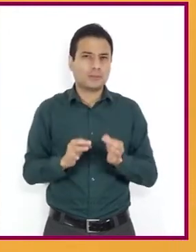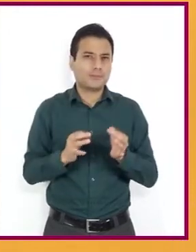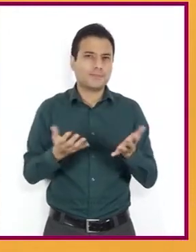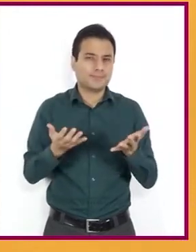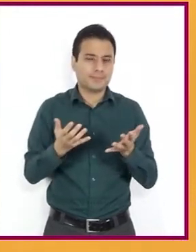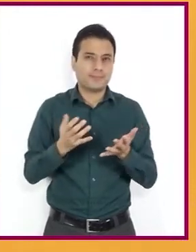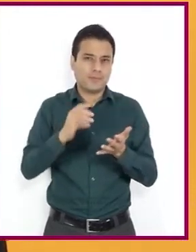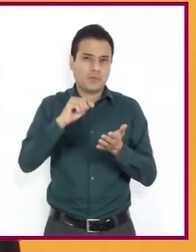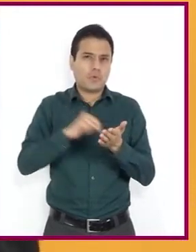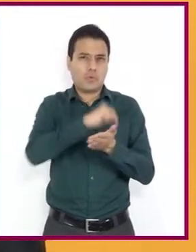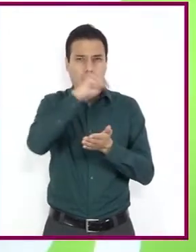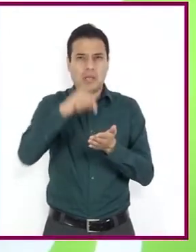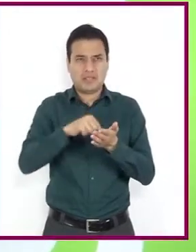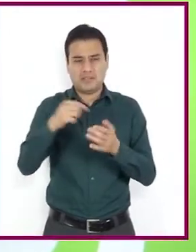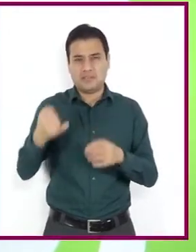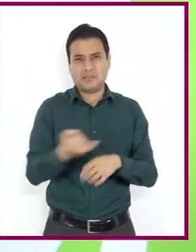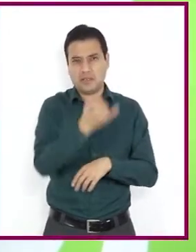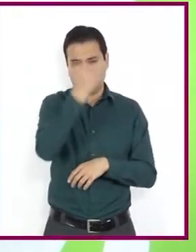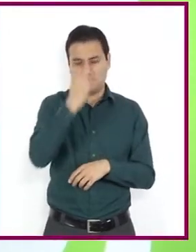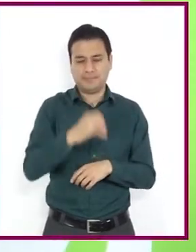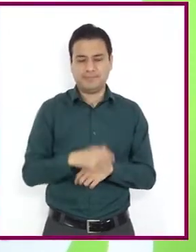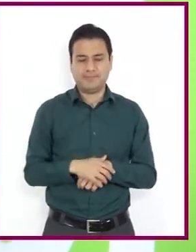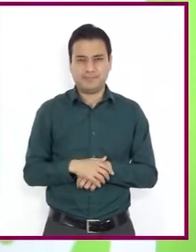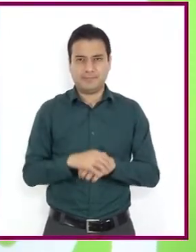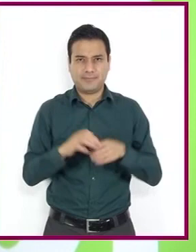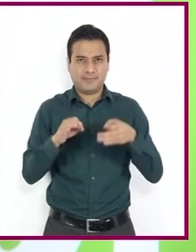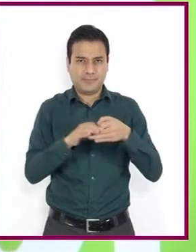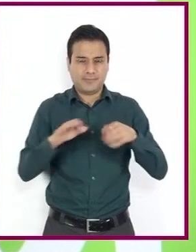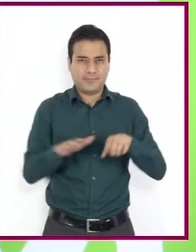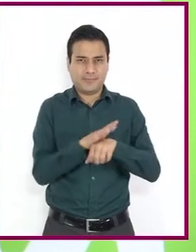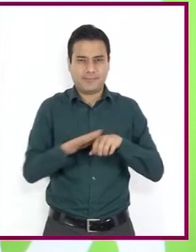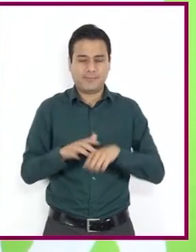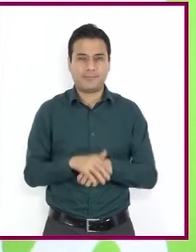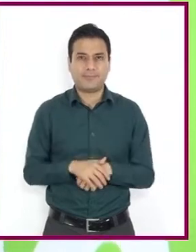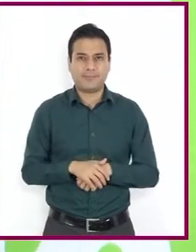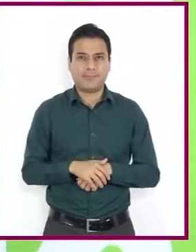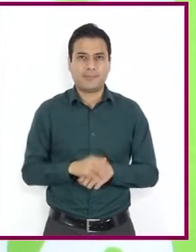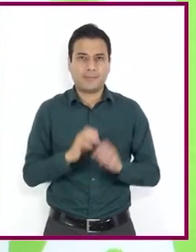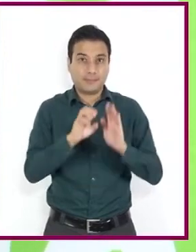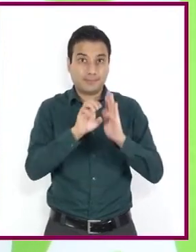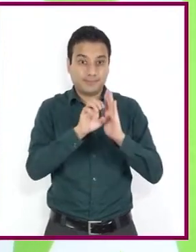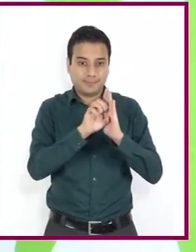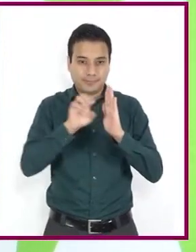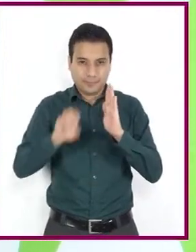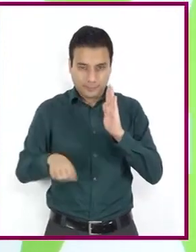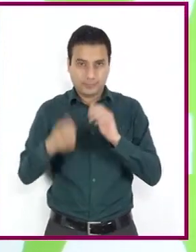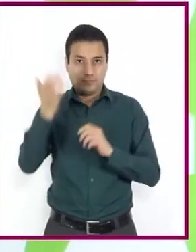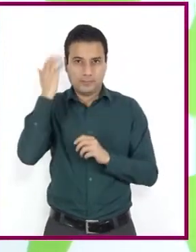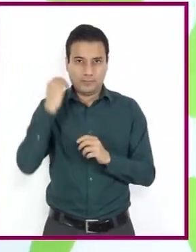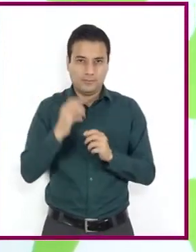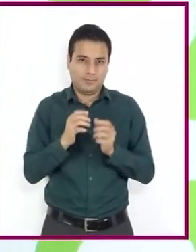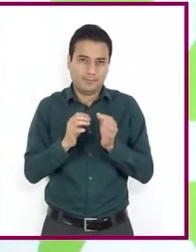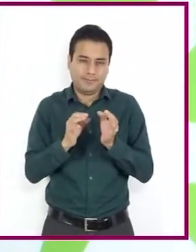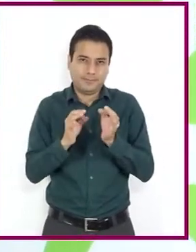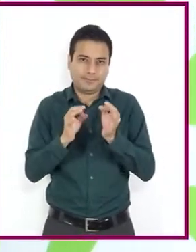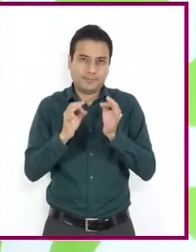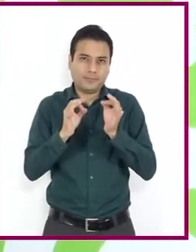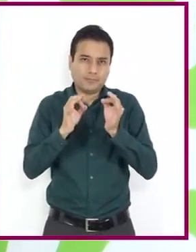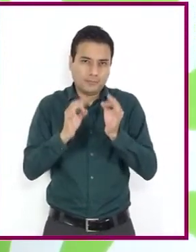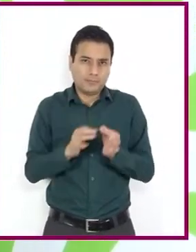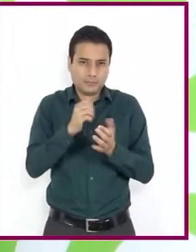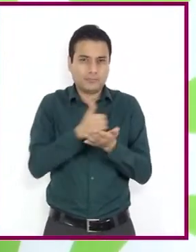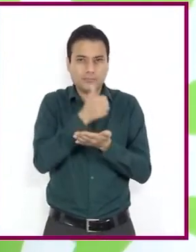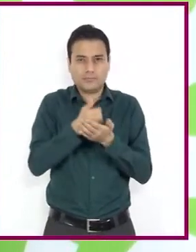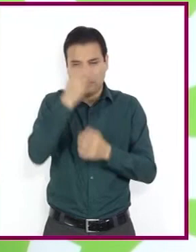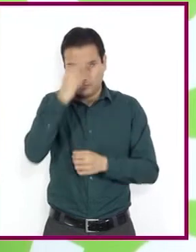zonas lejanas a la costa. Originalmente, cuando el destino era solo la capital del país, el mensaje se difundía por radio